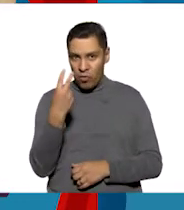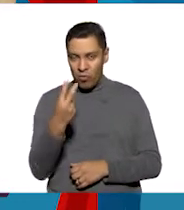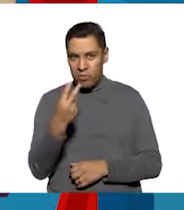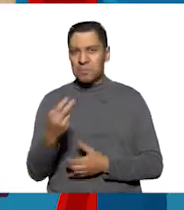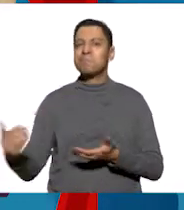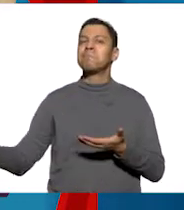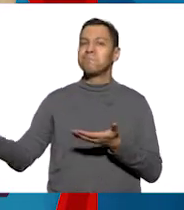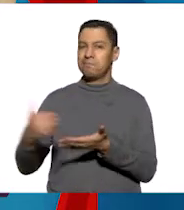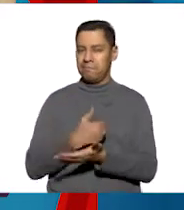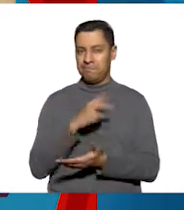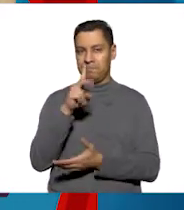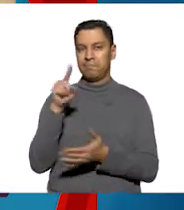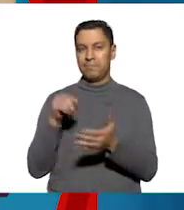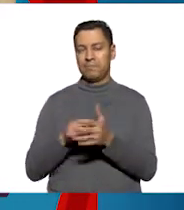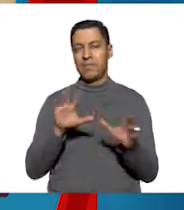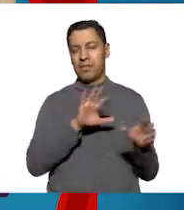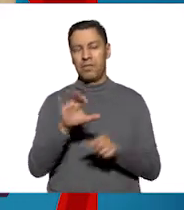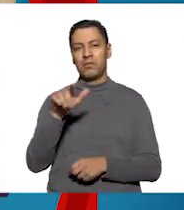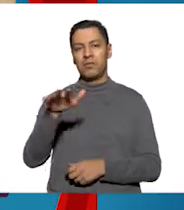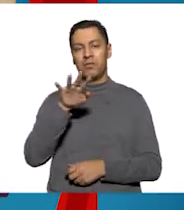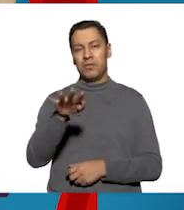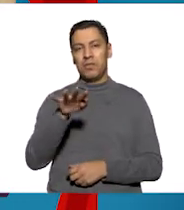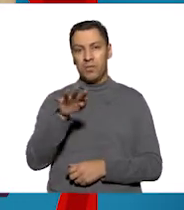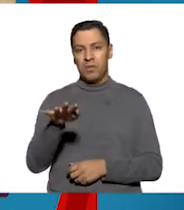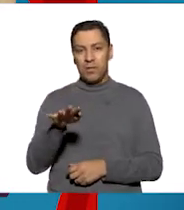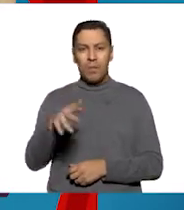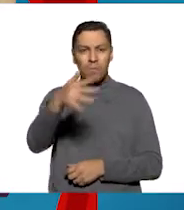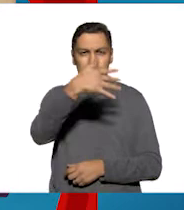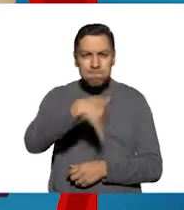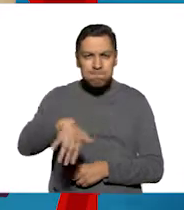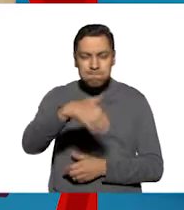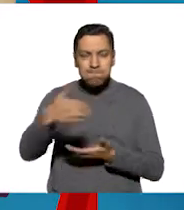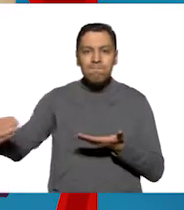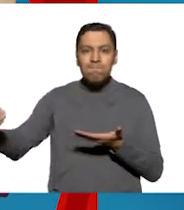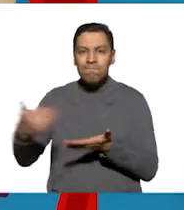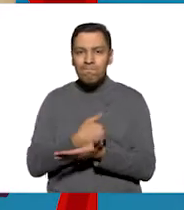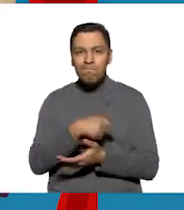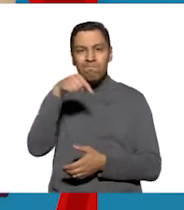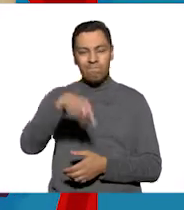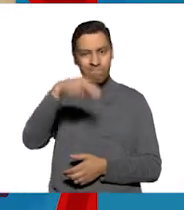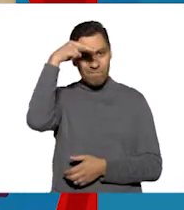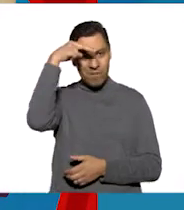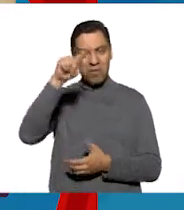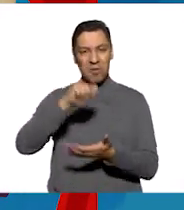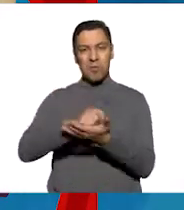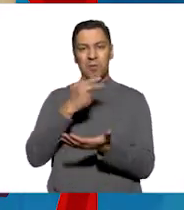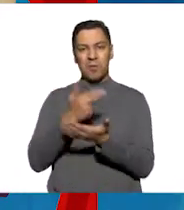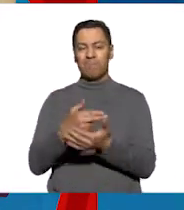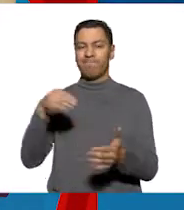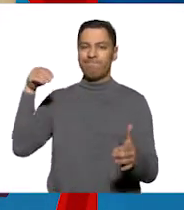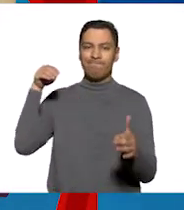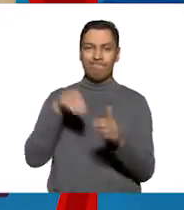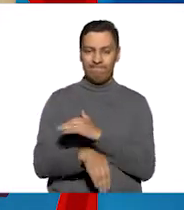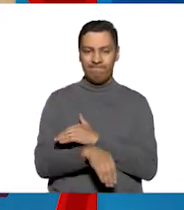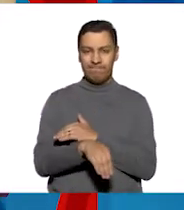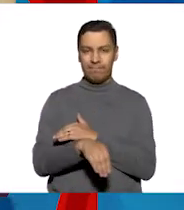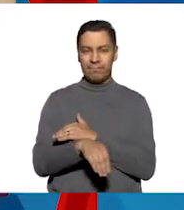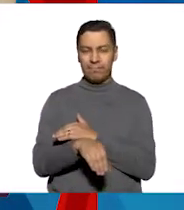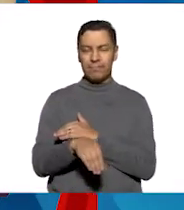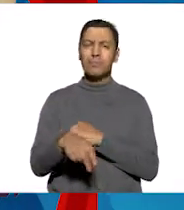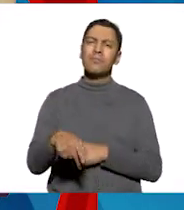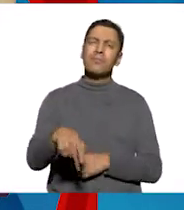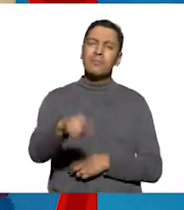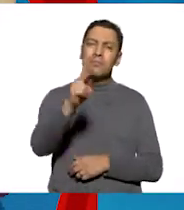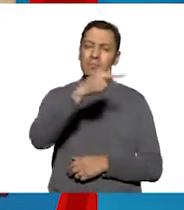en 1519 la expedición que culminaría con la conquista de México Tenochtitlan. Pero,